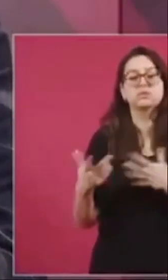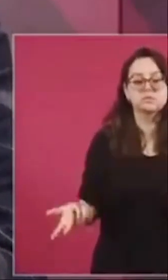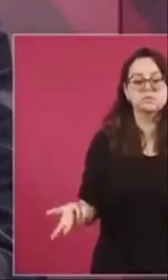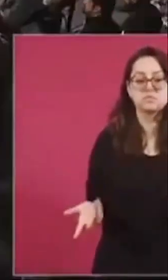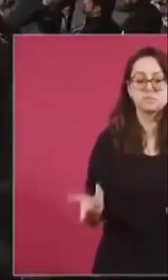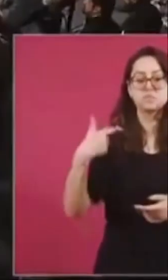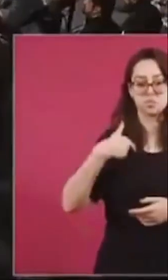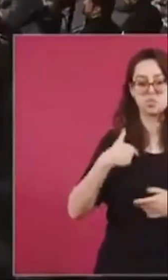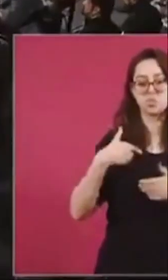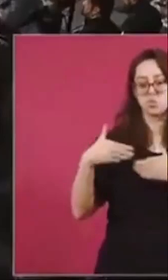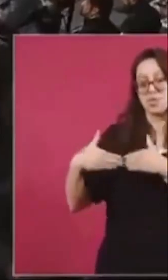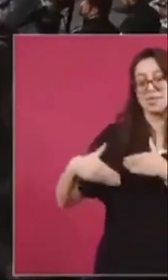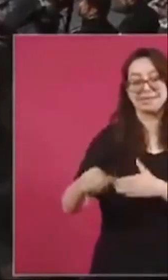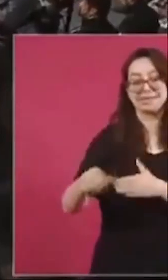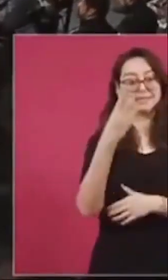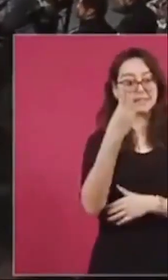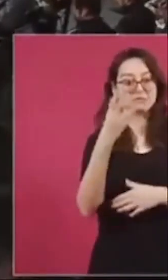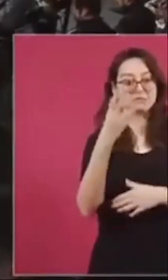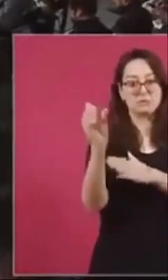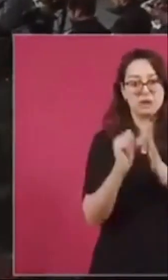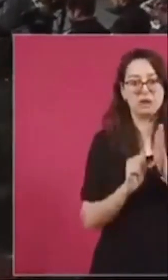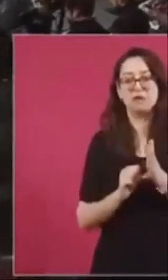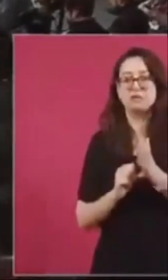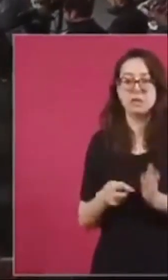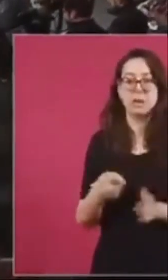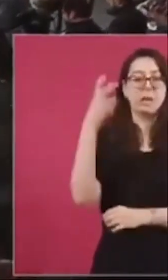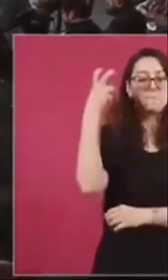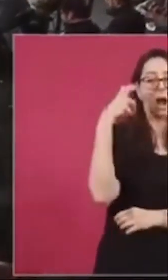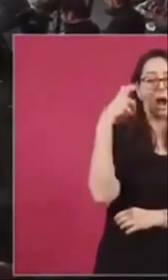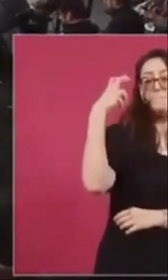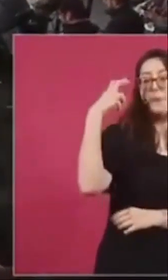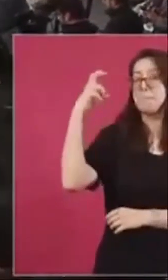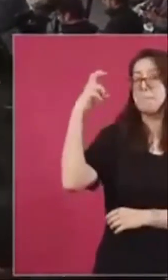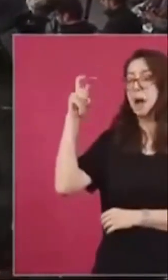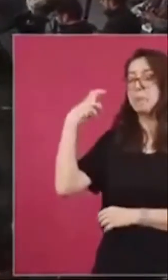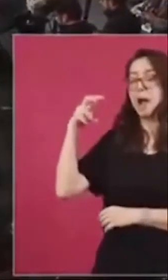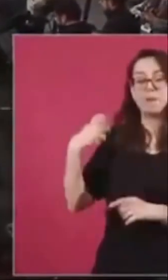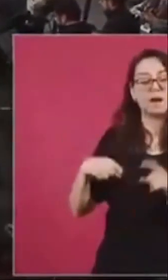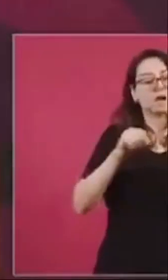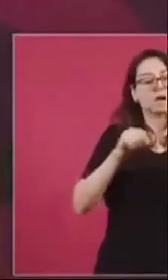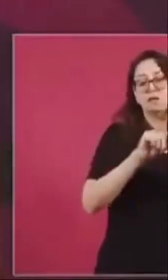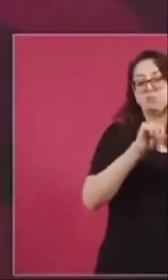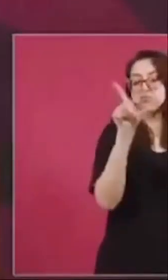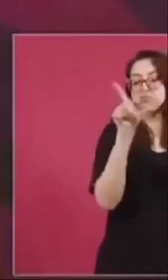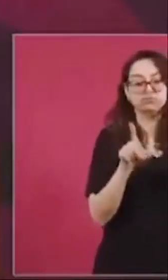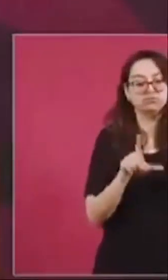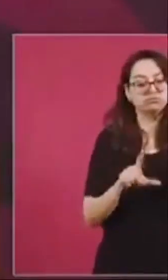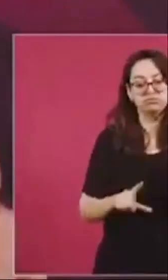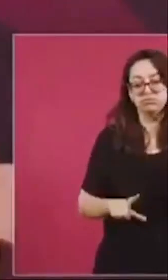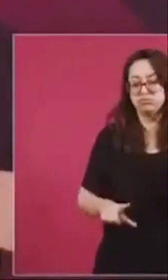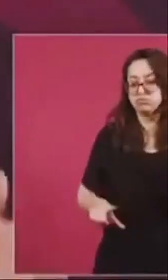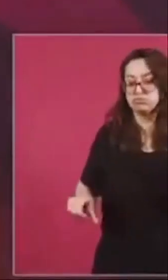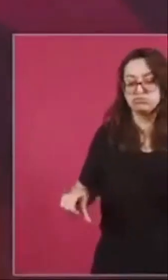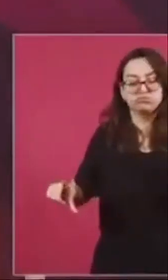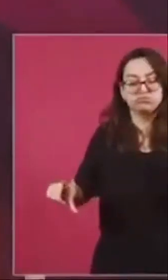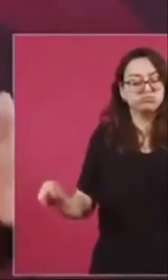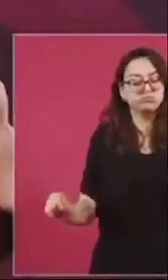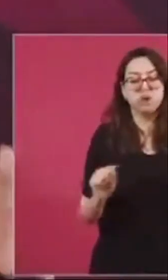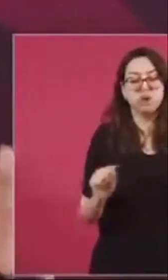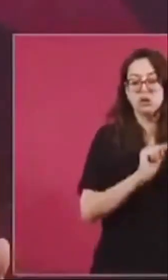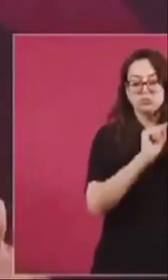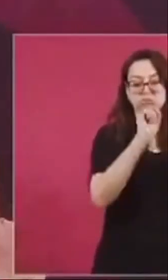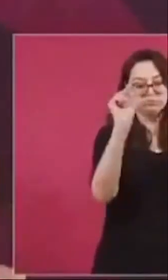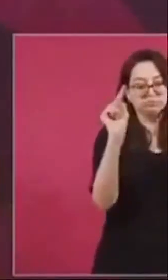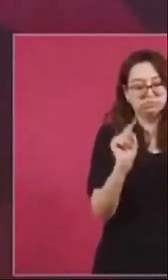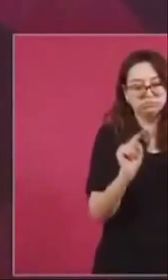catálogo y lo puso ahí y dijo, el presidente en la mañanera y ningún gobernador puede hablar de encuestas, puede hablar de campañas, puede hablar